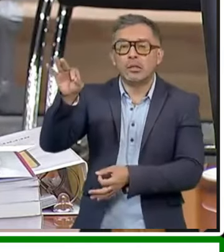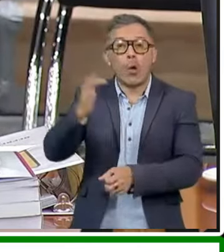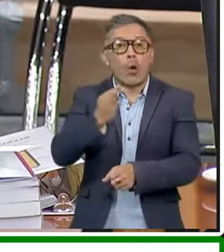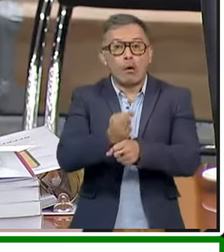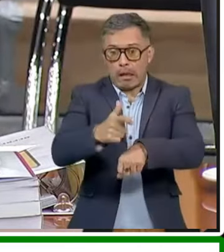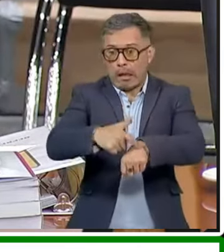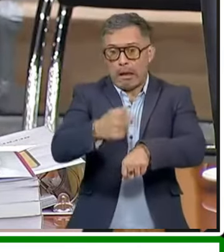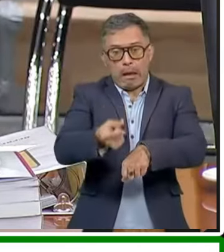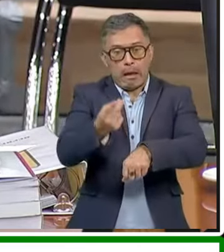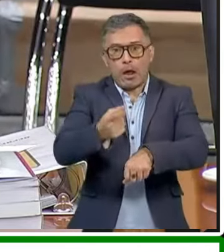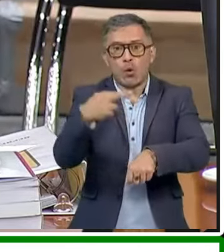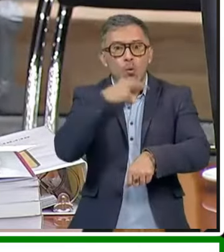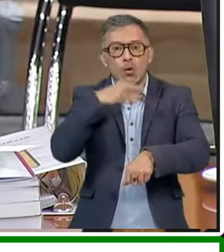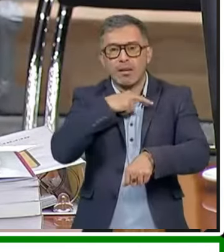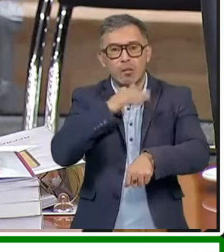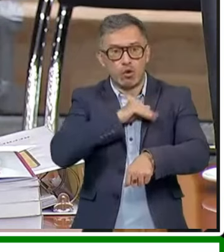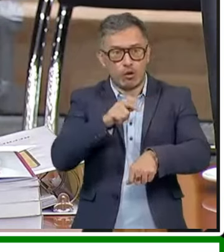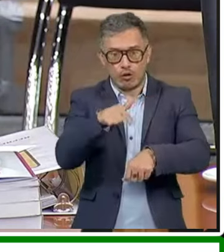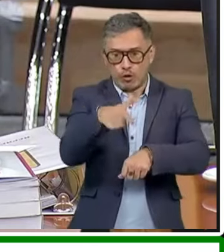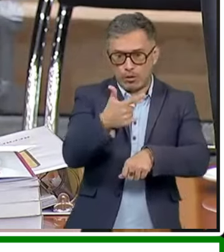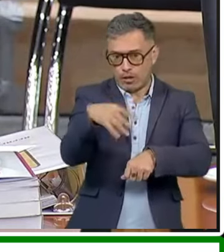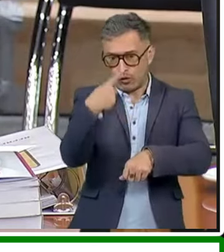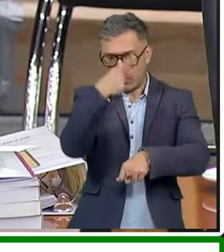en 12, 14 horas se tomen medidas.